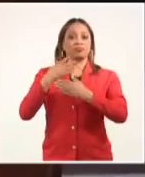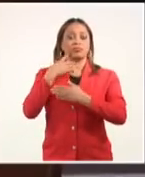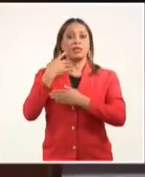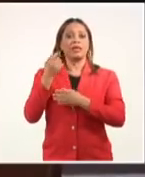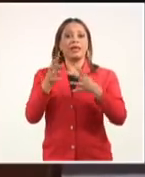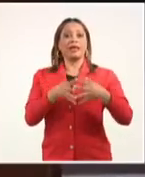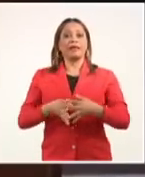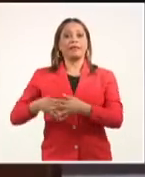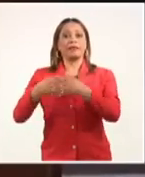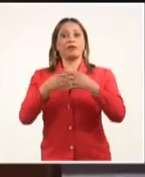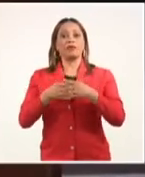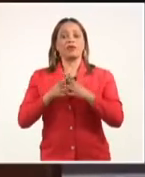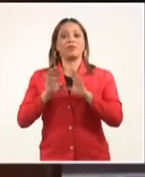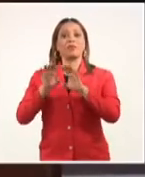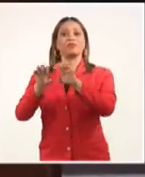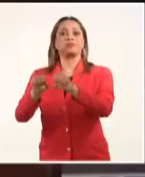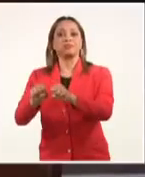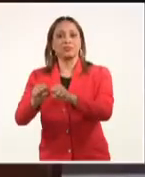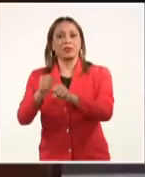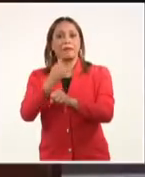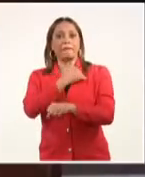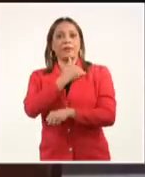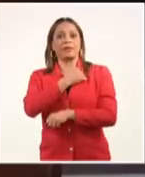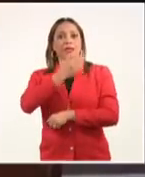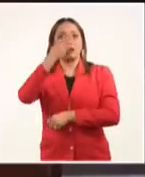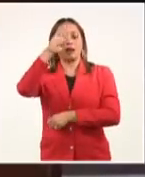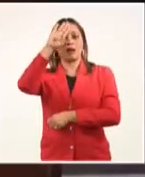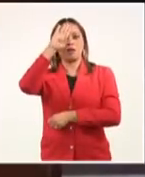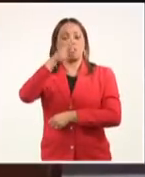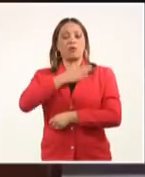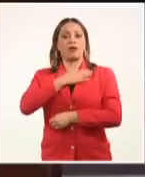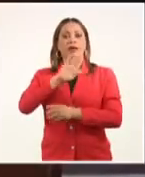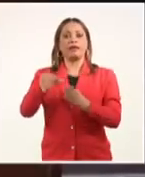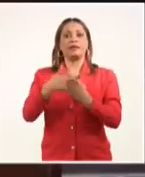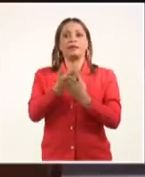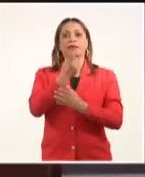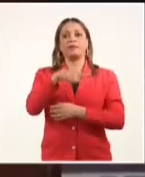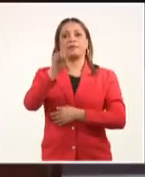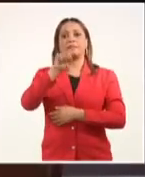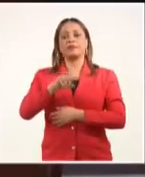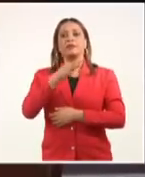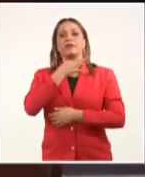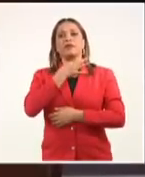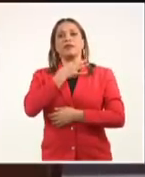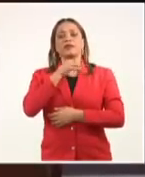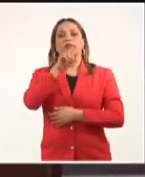la ocupación militar de Cuba el 1 de enero de